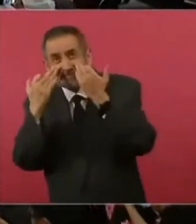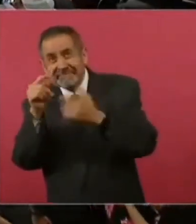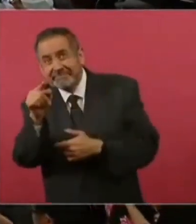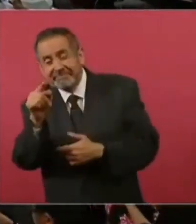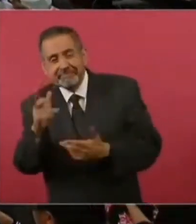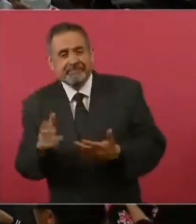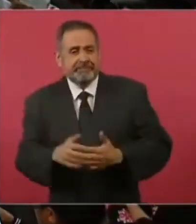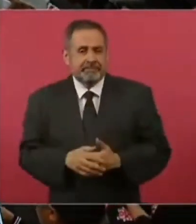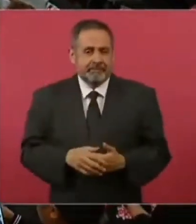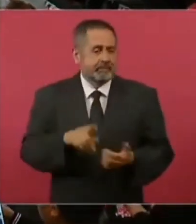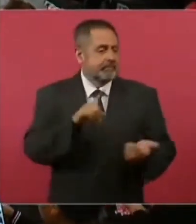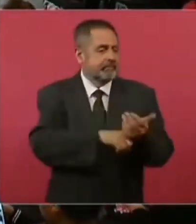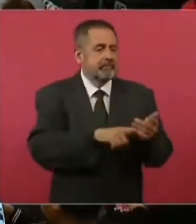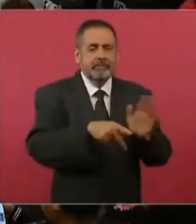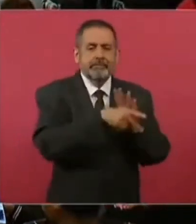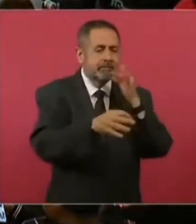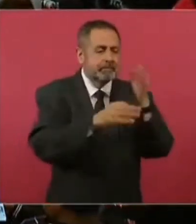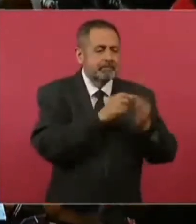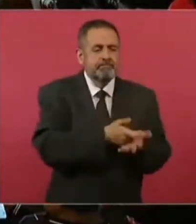subvencionados,